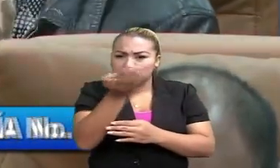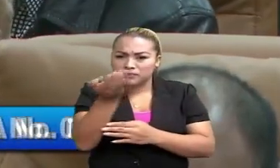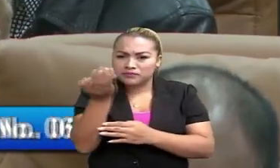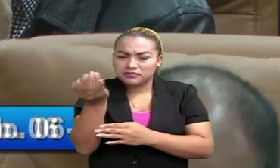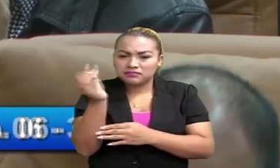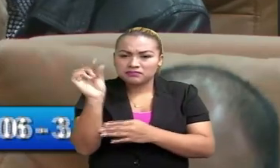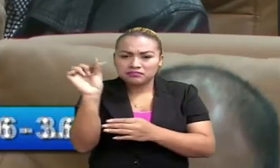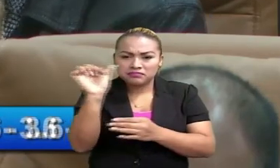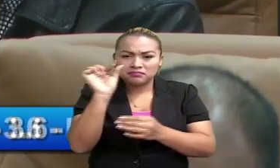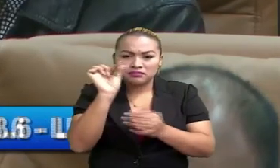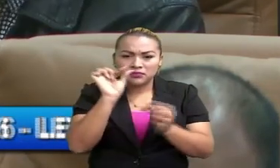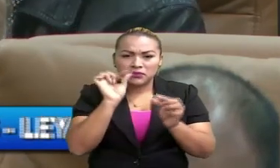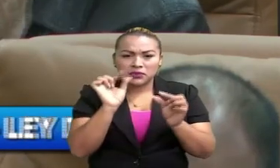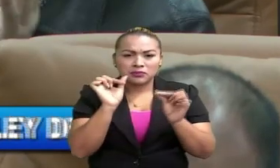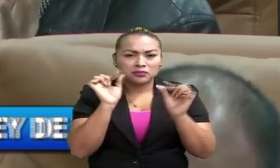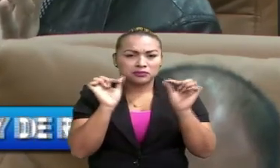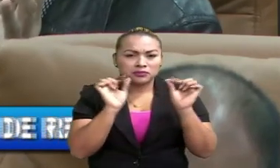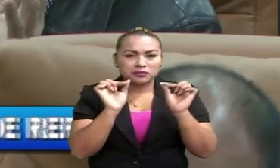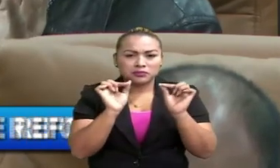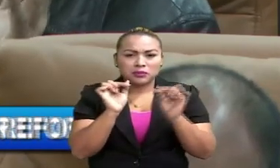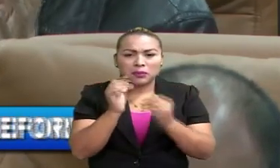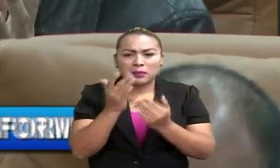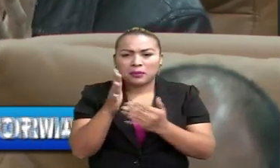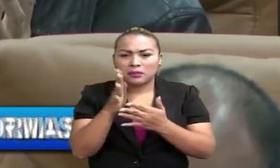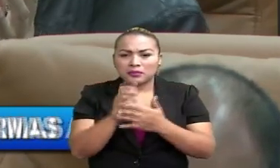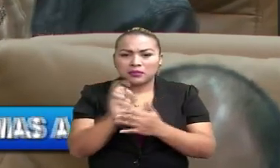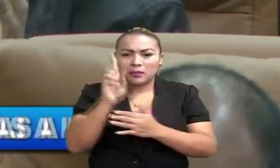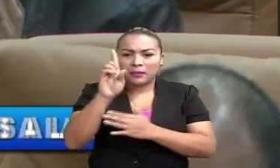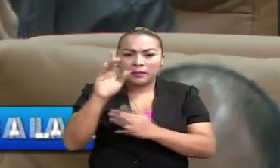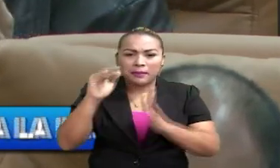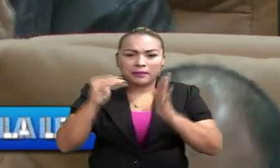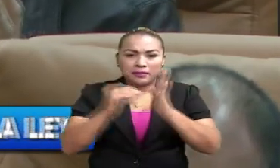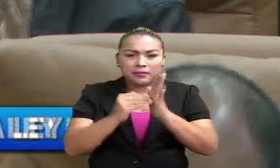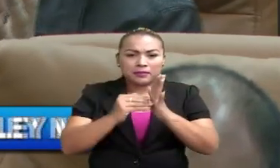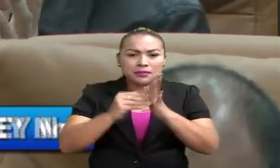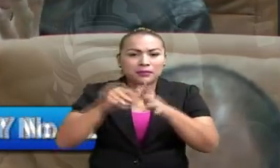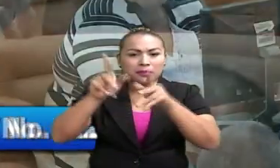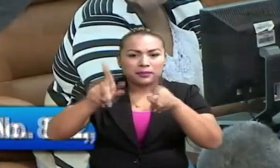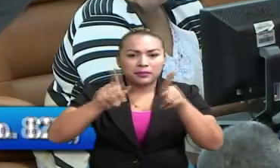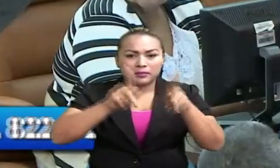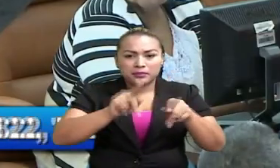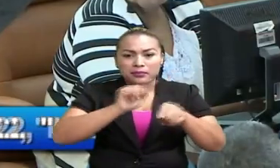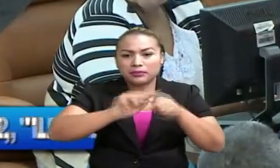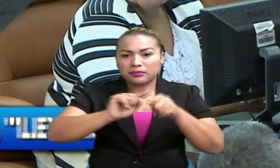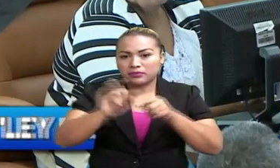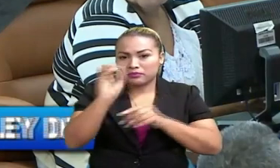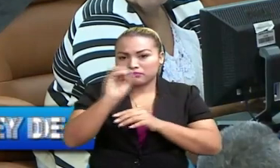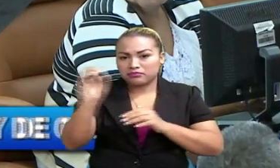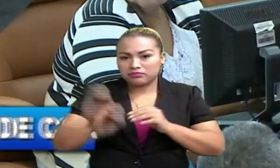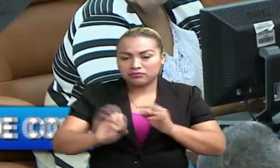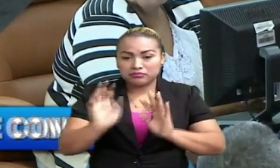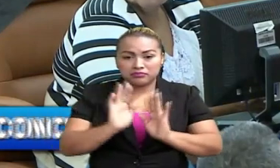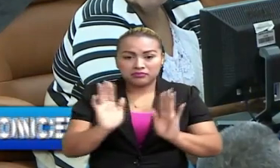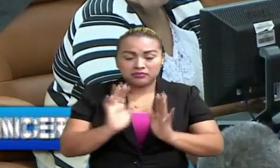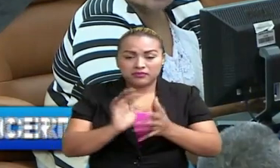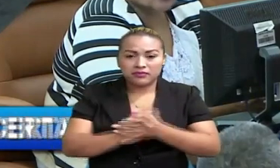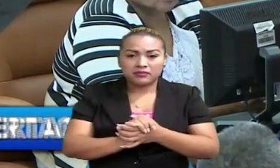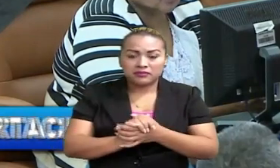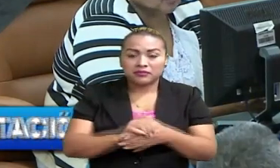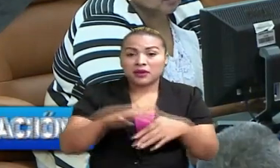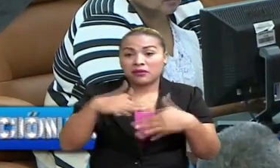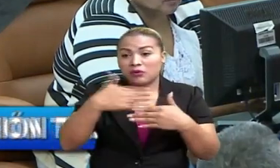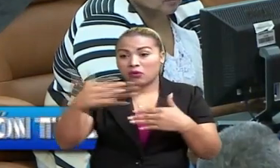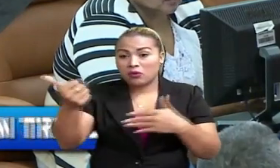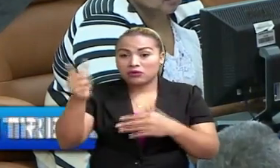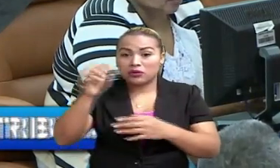aporte apenas a 1.050 contribuyentes, de los cuales